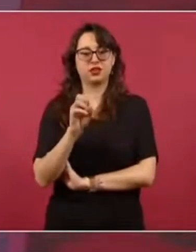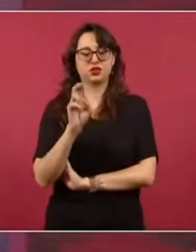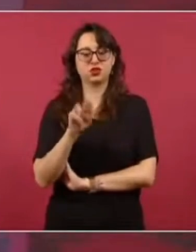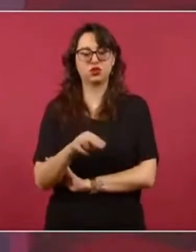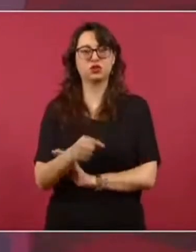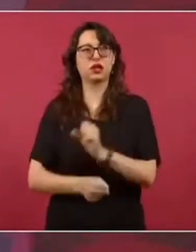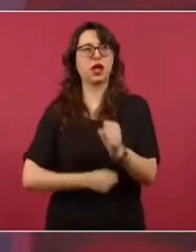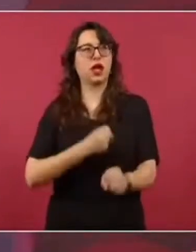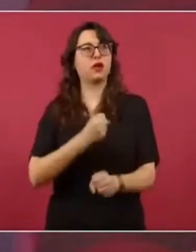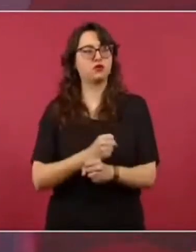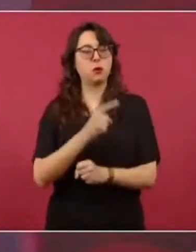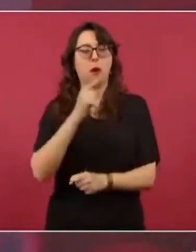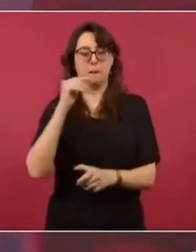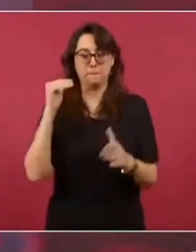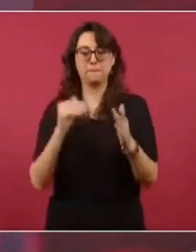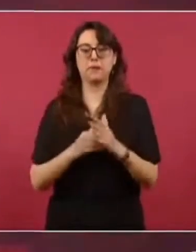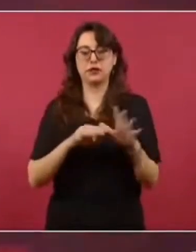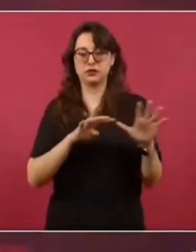1904.